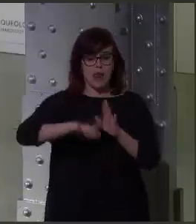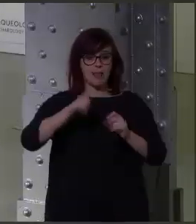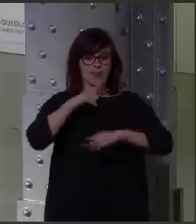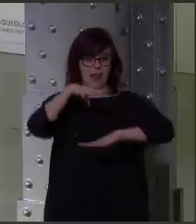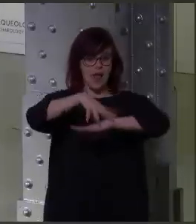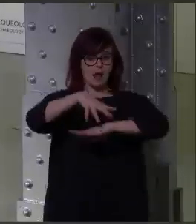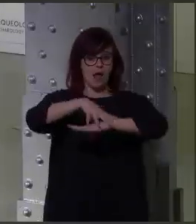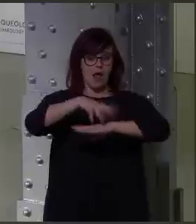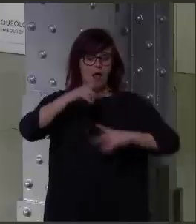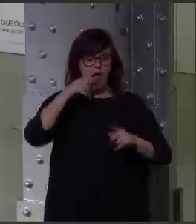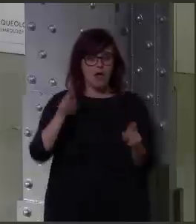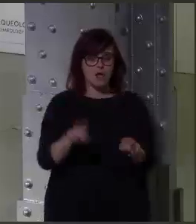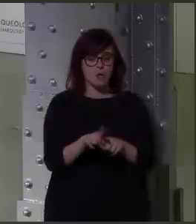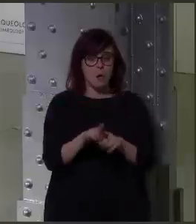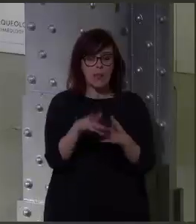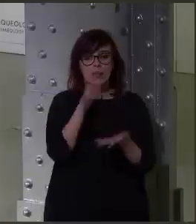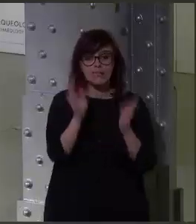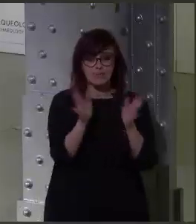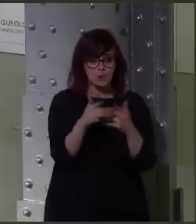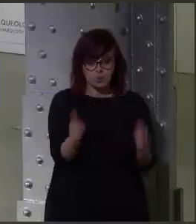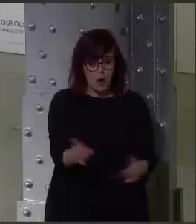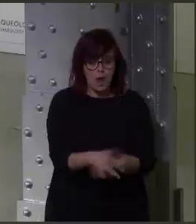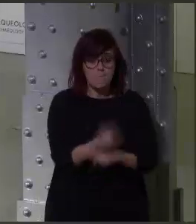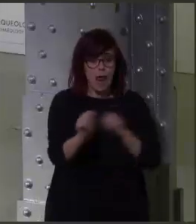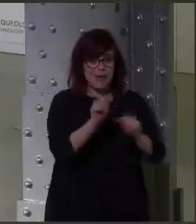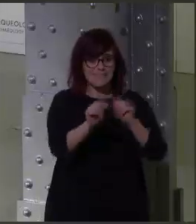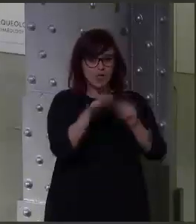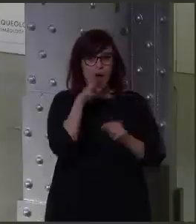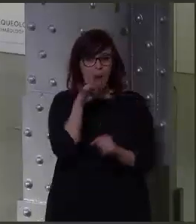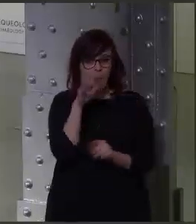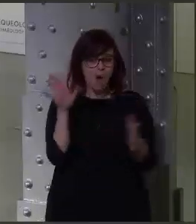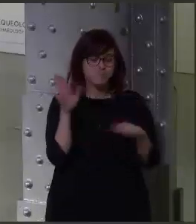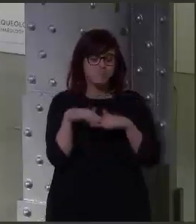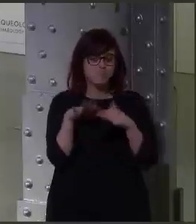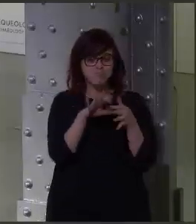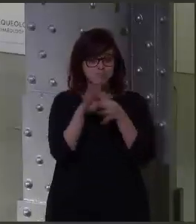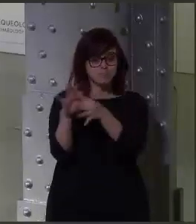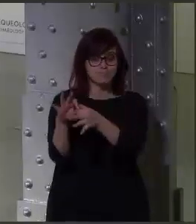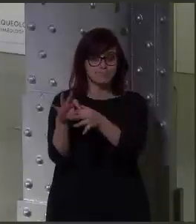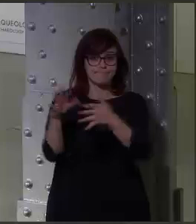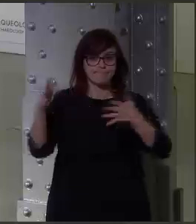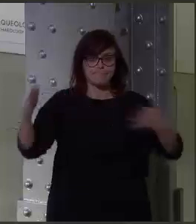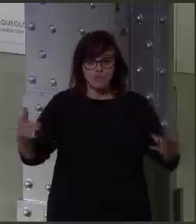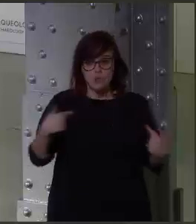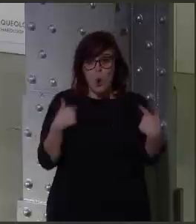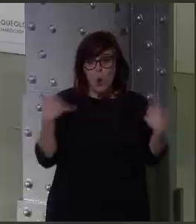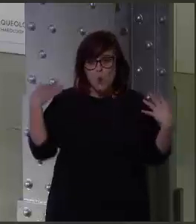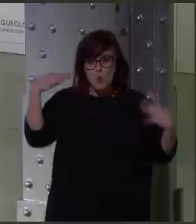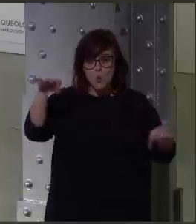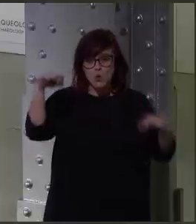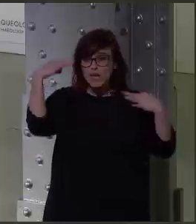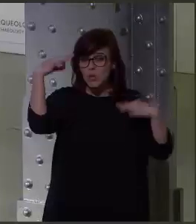y bueno, un tratamiento no hay, el parásito está en el agua, Y yo la única